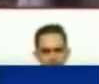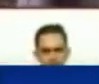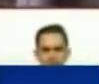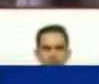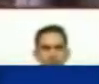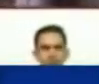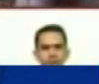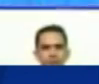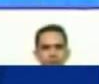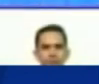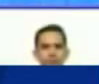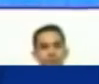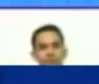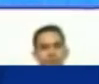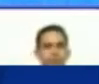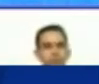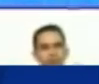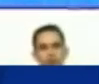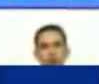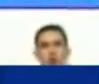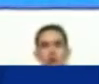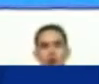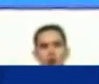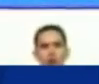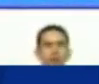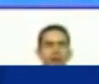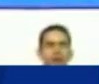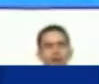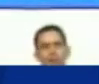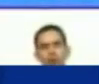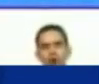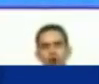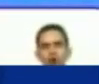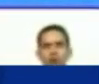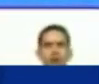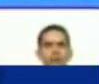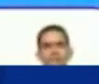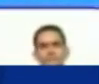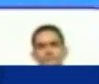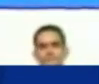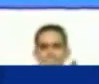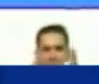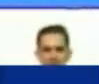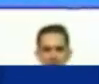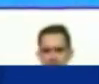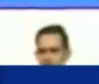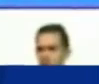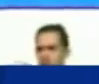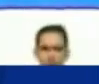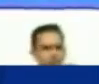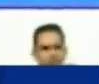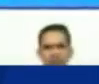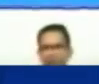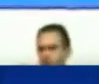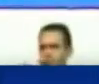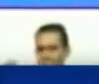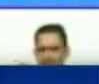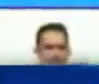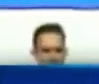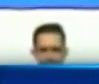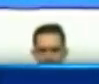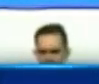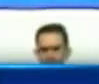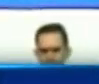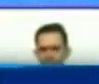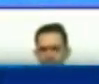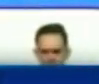secretario de Estado en el Despacho de Gobernación y Justicia y Descentralizados, Tomás Vaquero, secretario